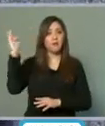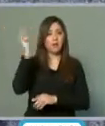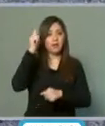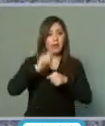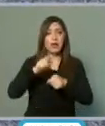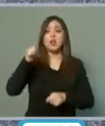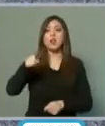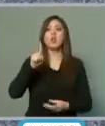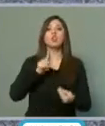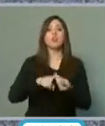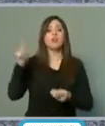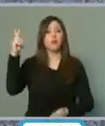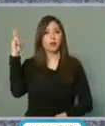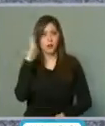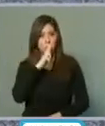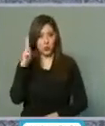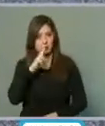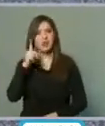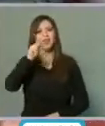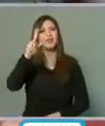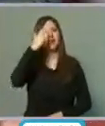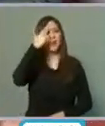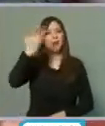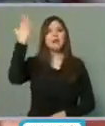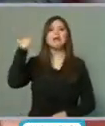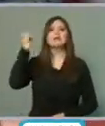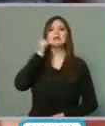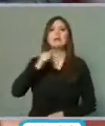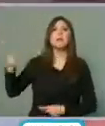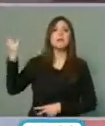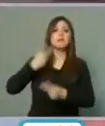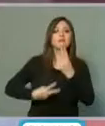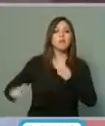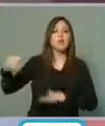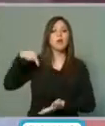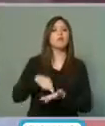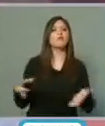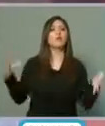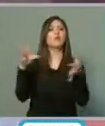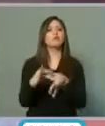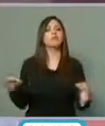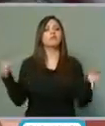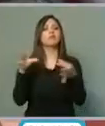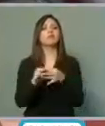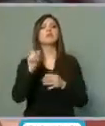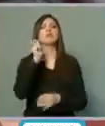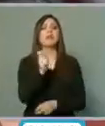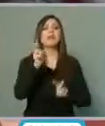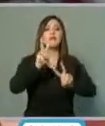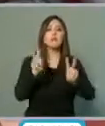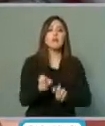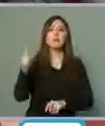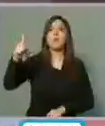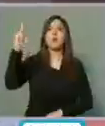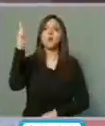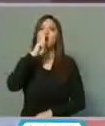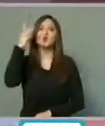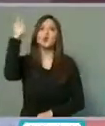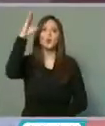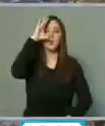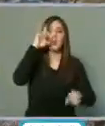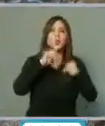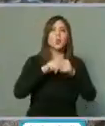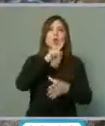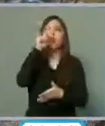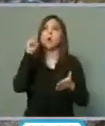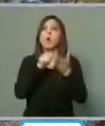nosotros acompañándonos durante todo este trayecto en el que hemos conocido más acerca de la cultura, de qué lugares podemos visitar y